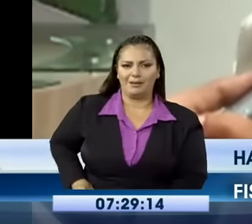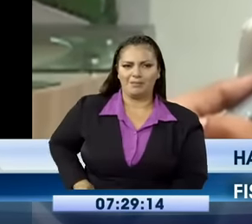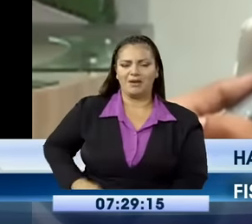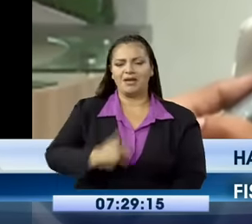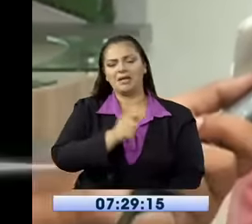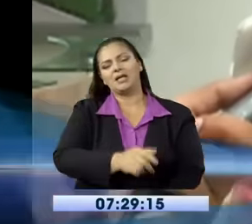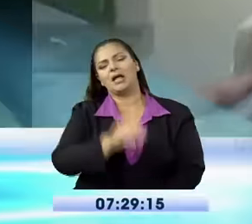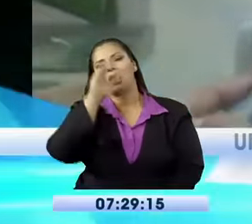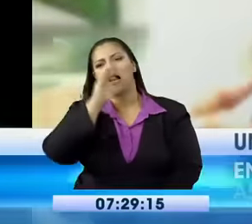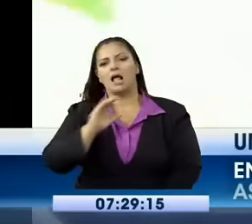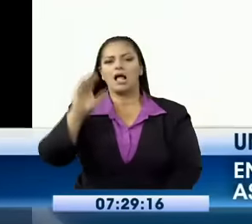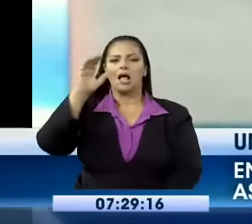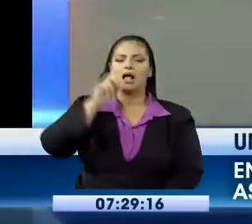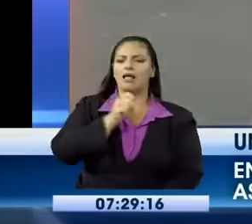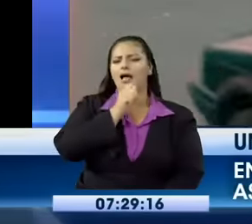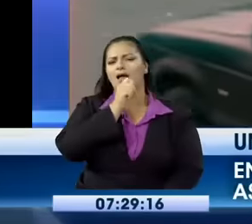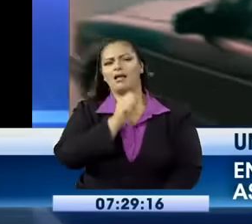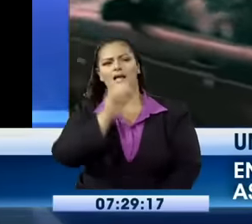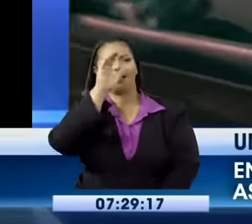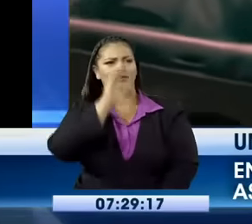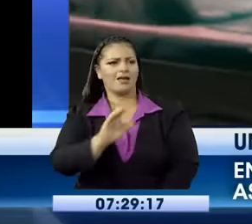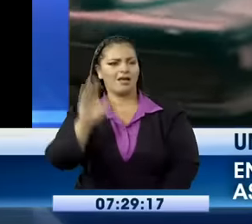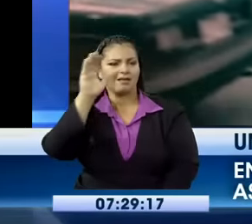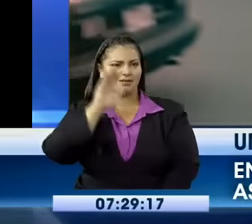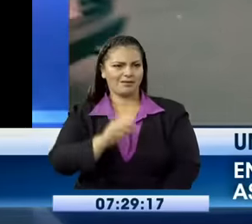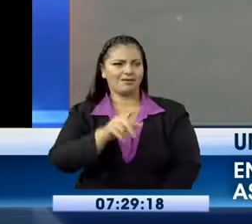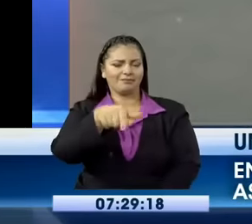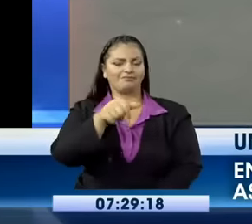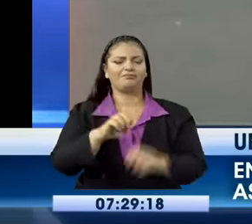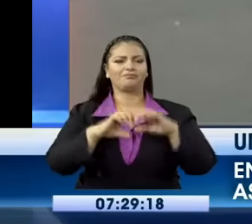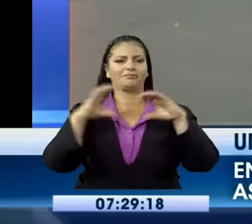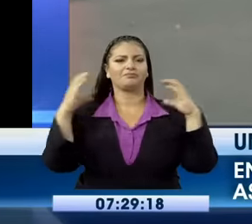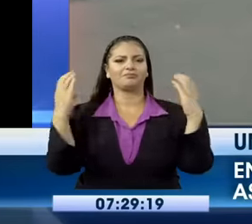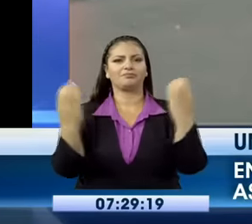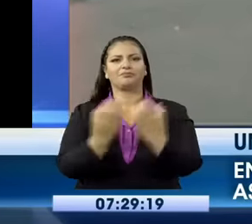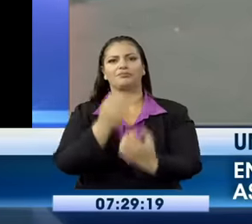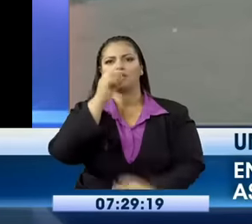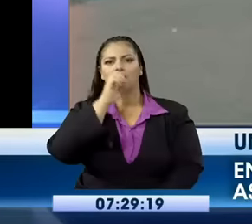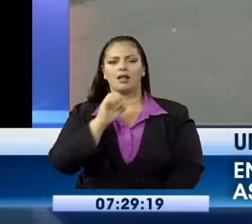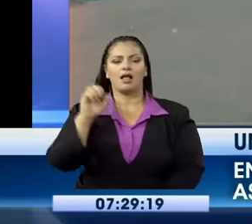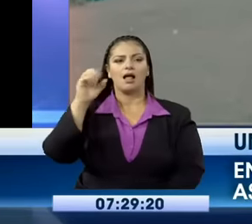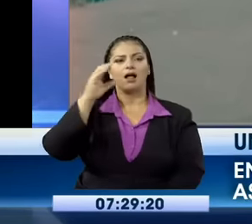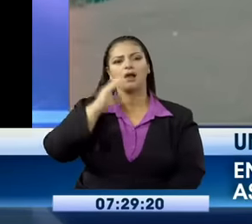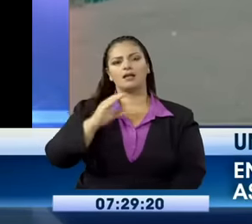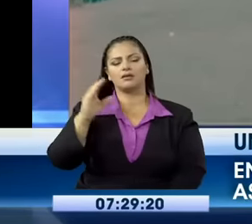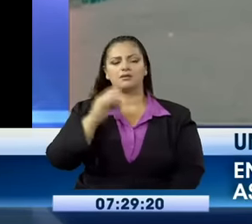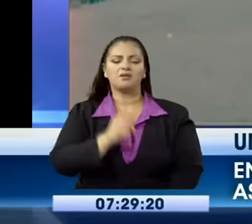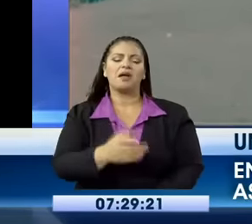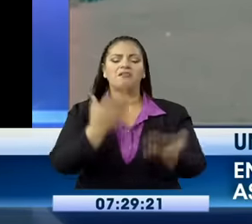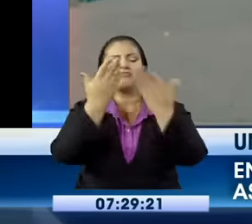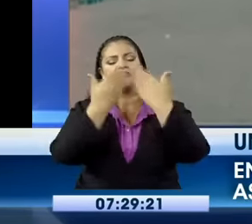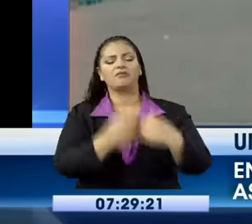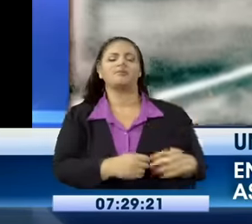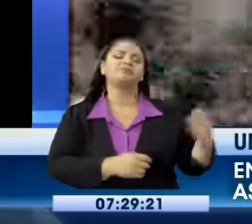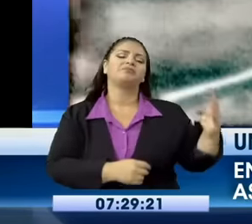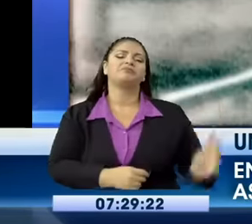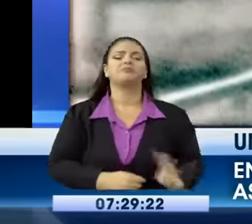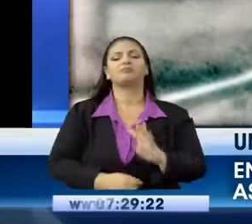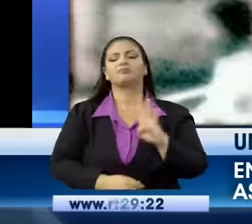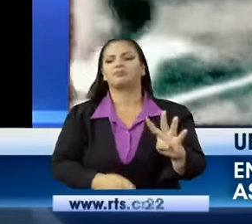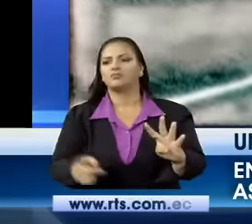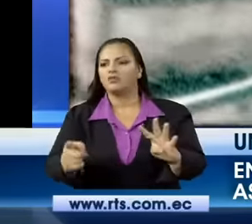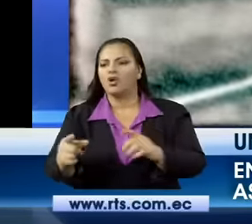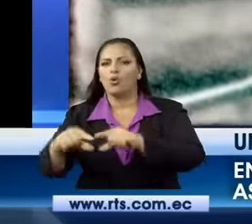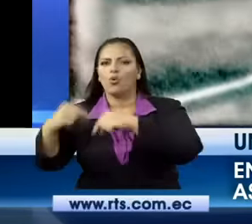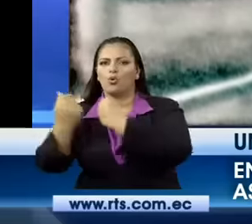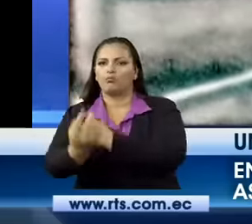ellos avanzaron un par de kilm y eh se encontraron con unos hinchas de Barcelona trataron